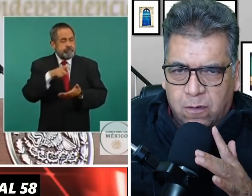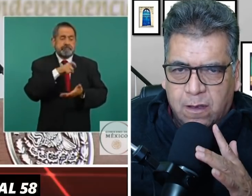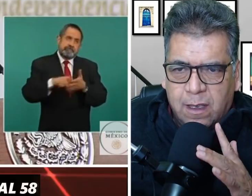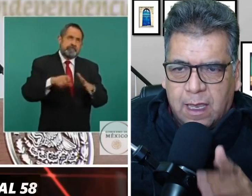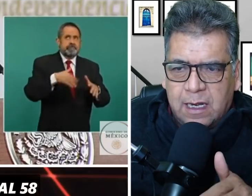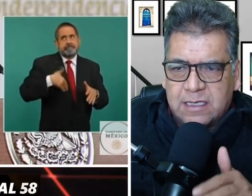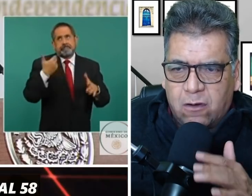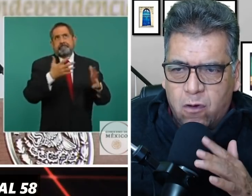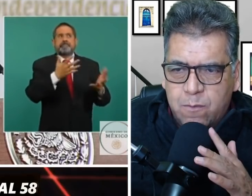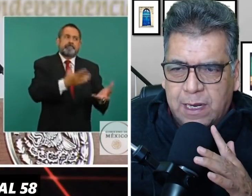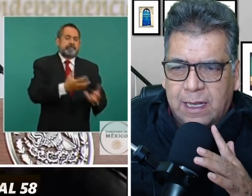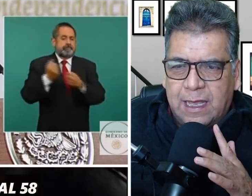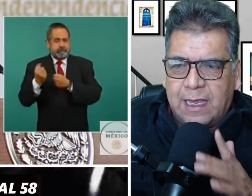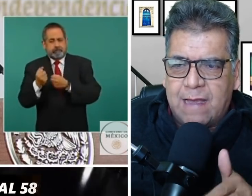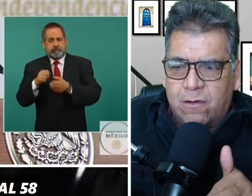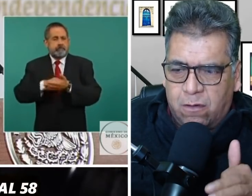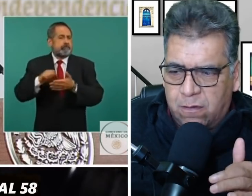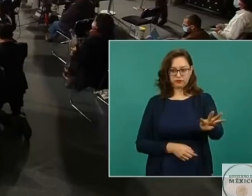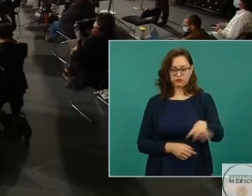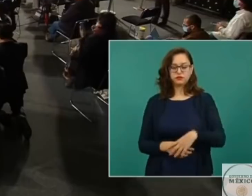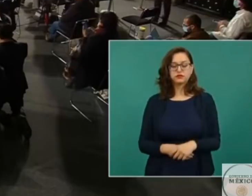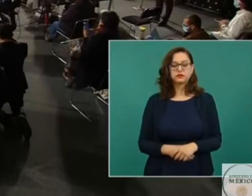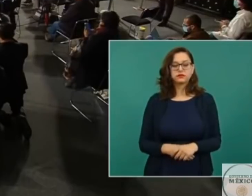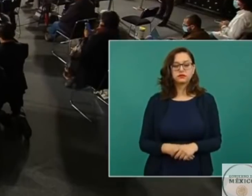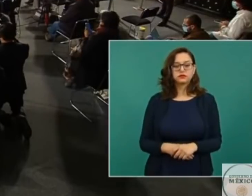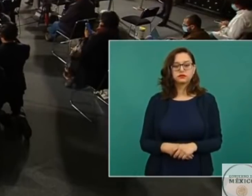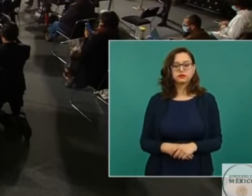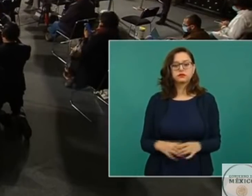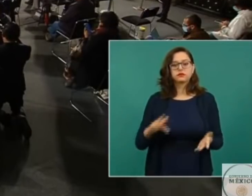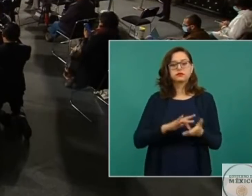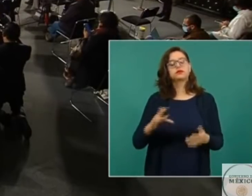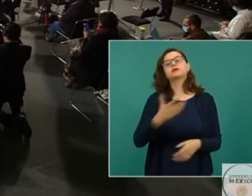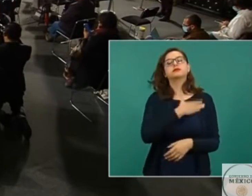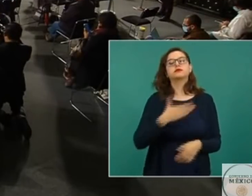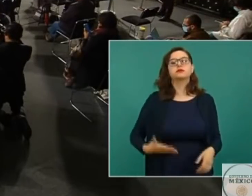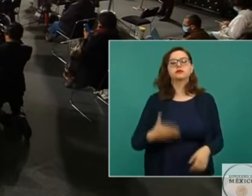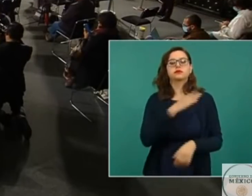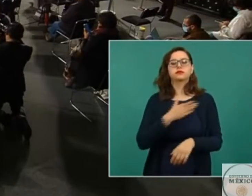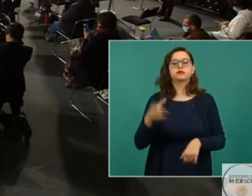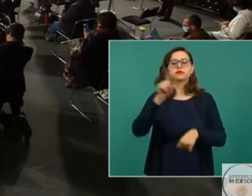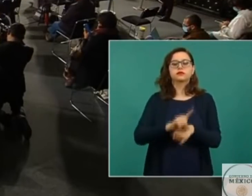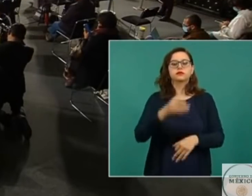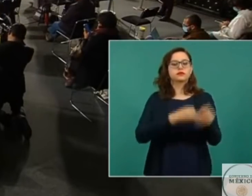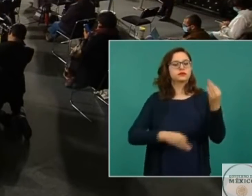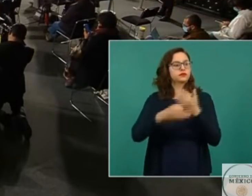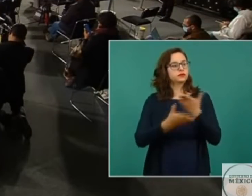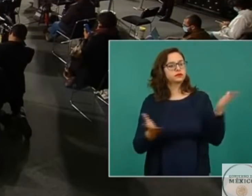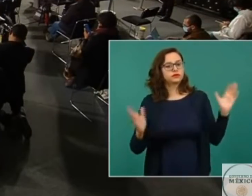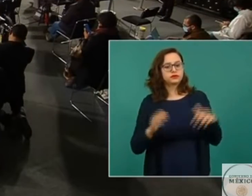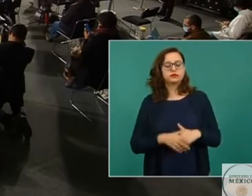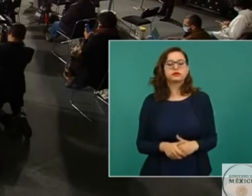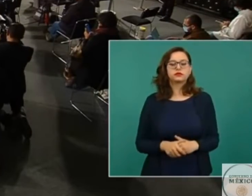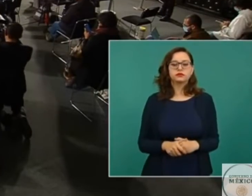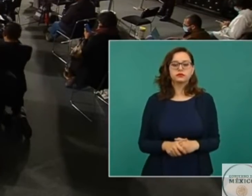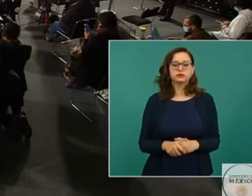pasó en esa cumbre y de qué habló. Gracias, presidente. Sí. Buenos días a todos. Preguntarle si nos haría